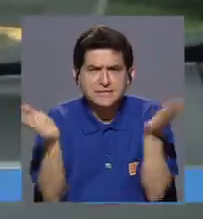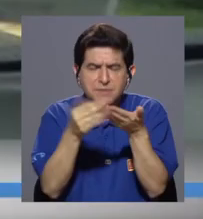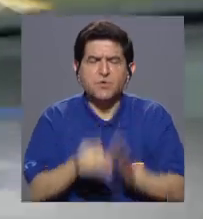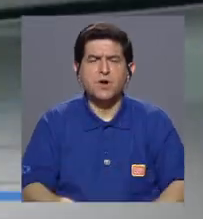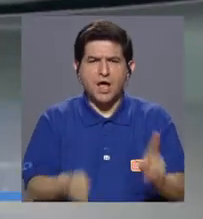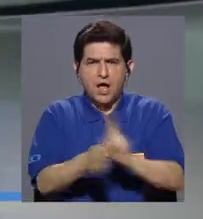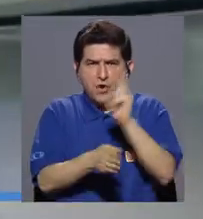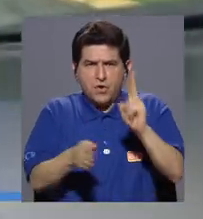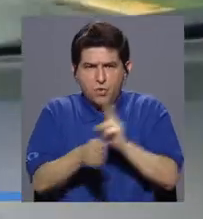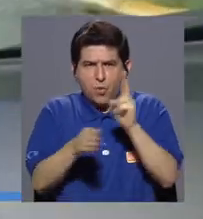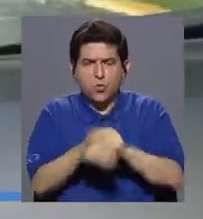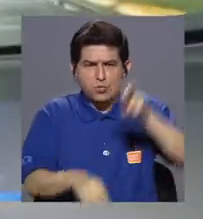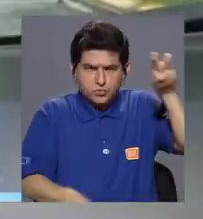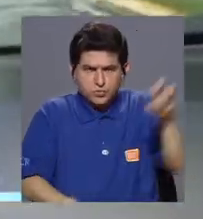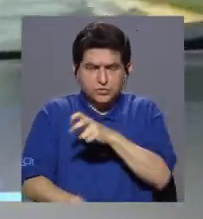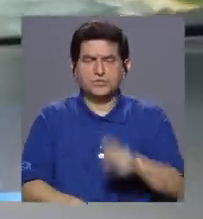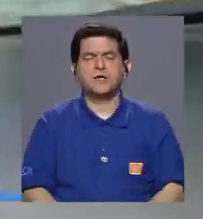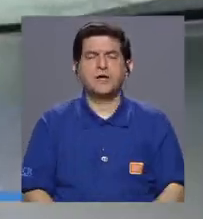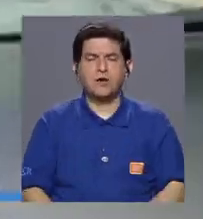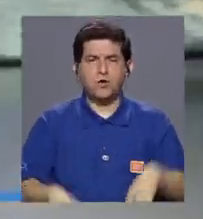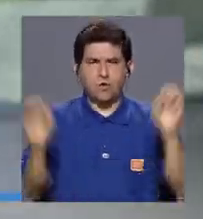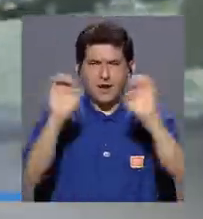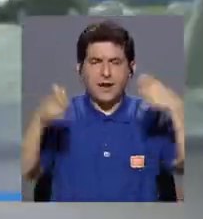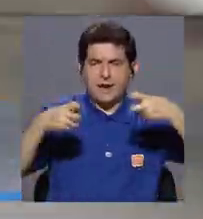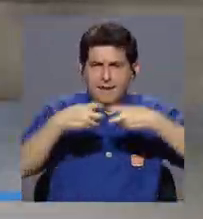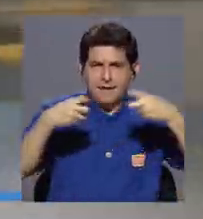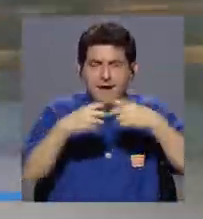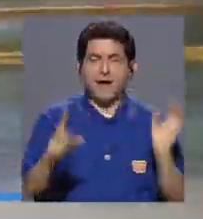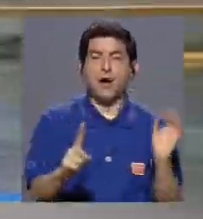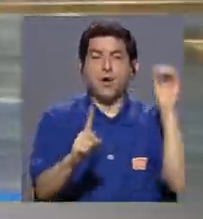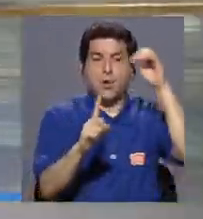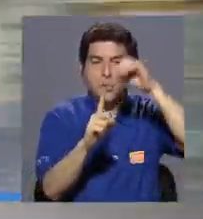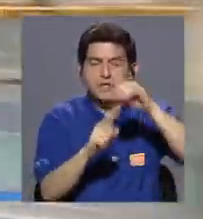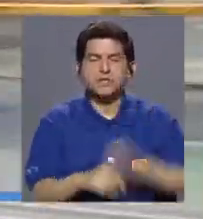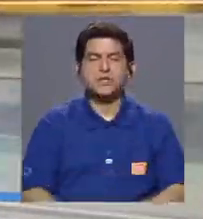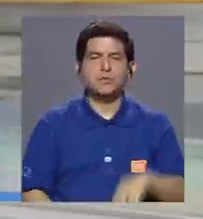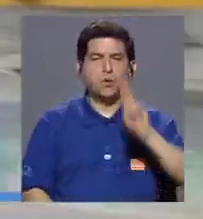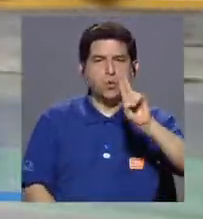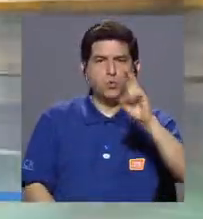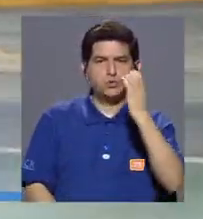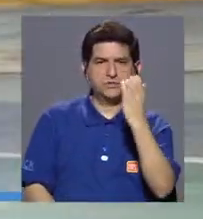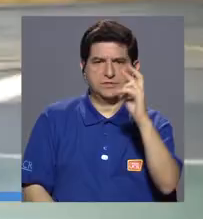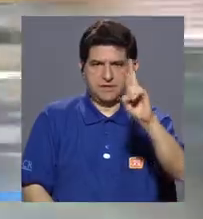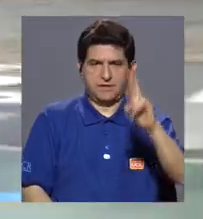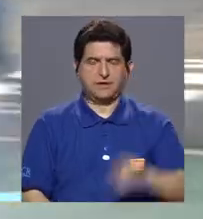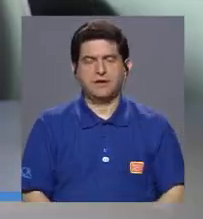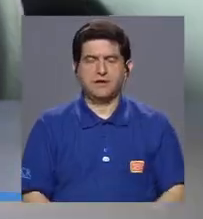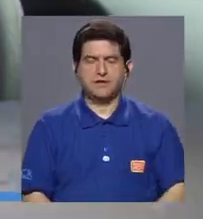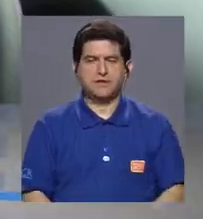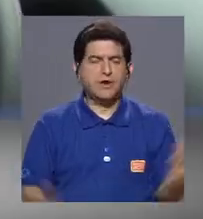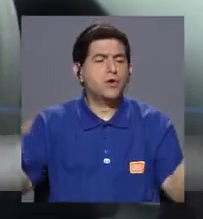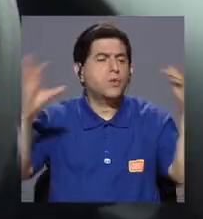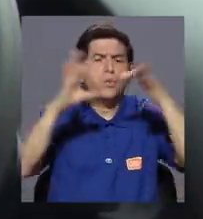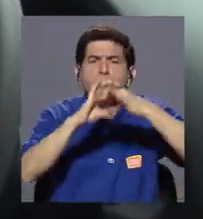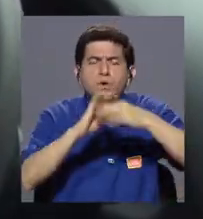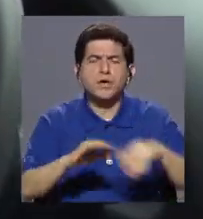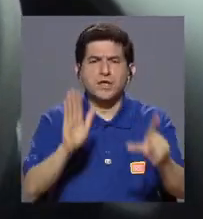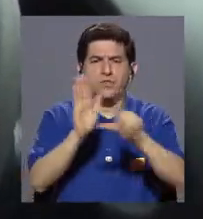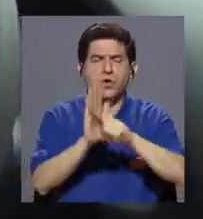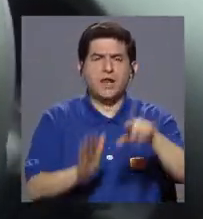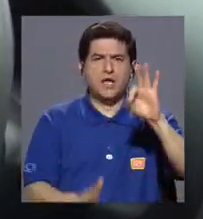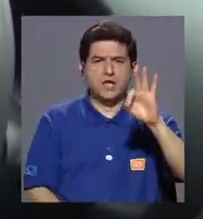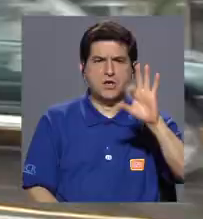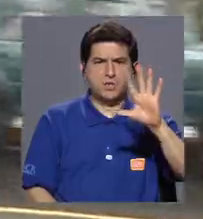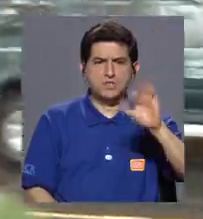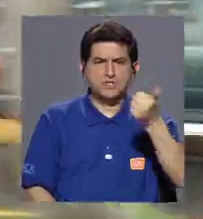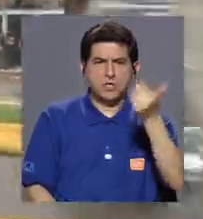Incentivar y promover el uso del transporte con energía eléctrica es uno de los objetivos de la Universidad de Costa Rica, que está vinculado a